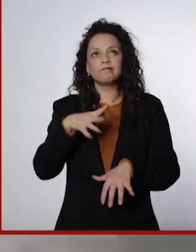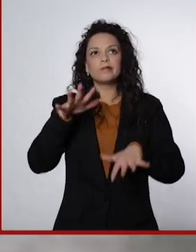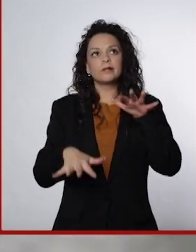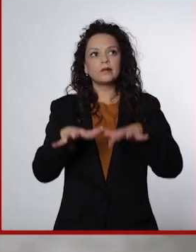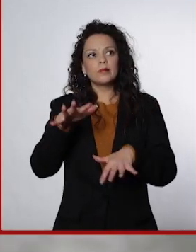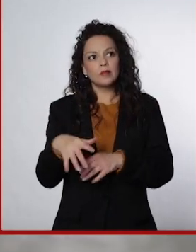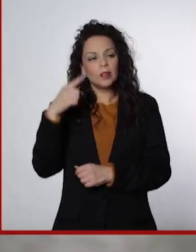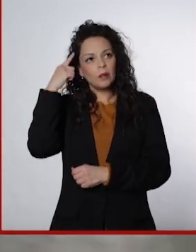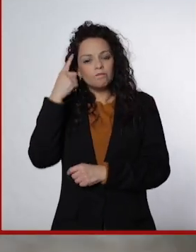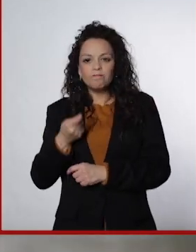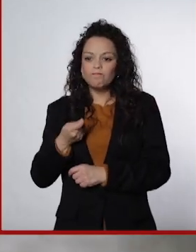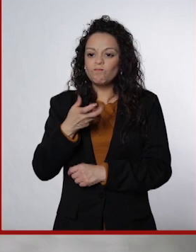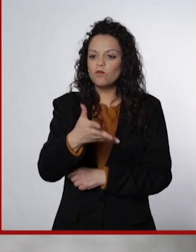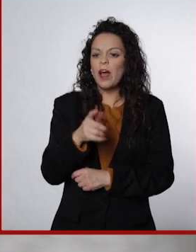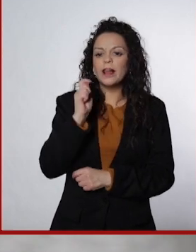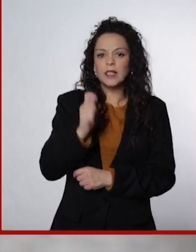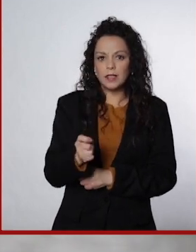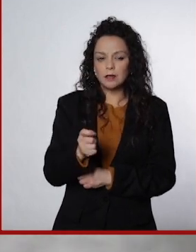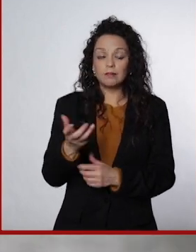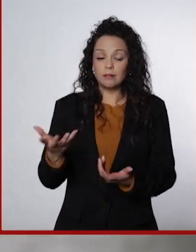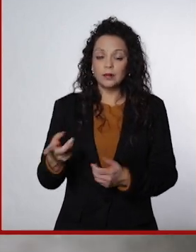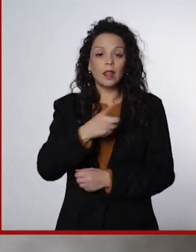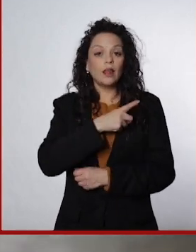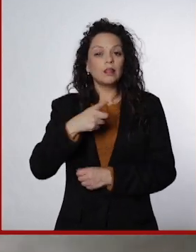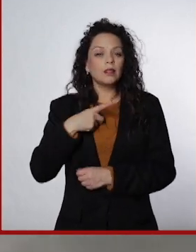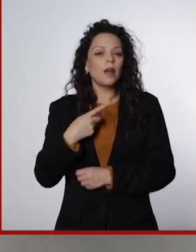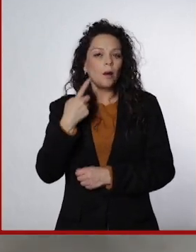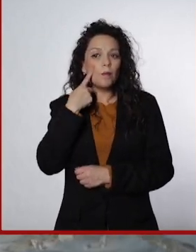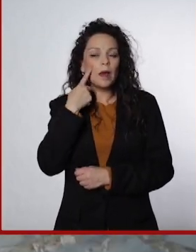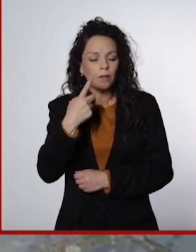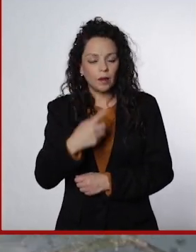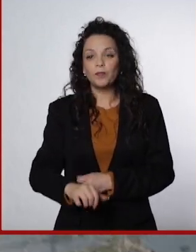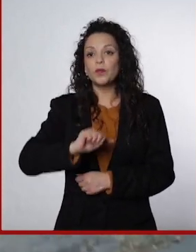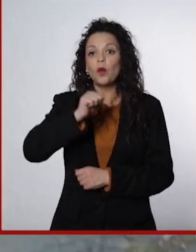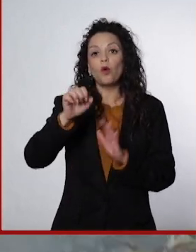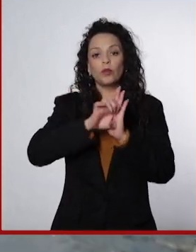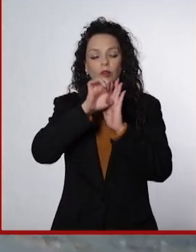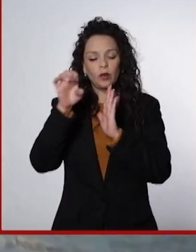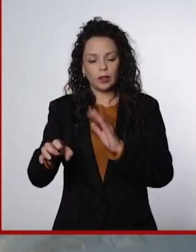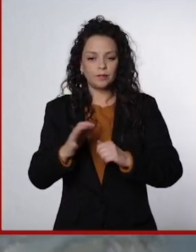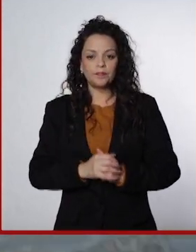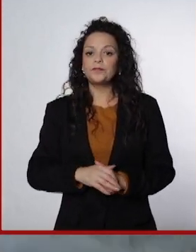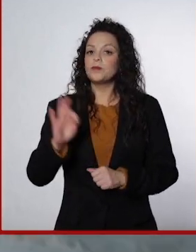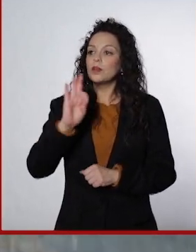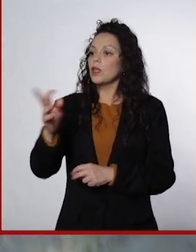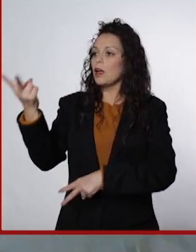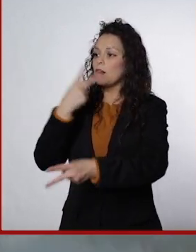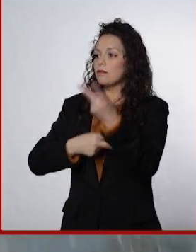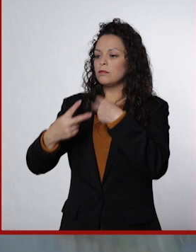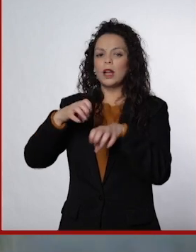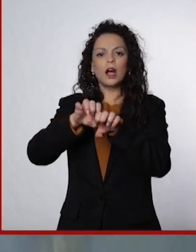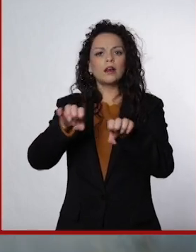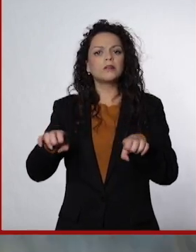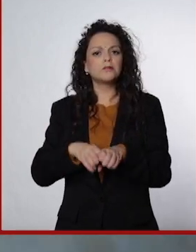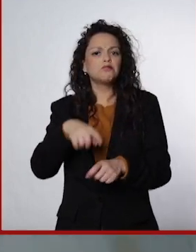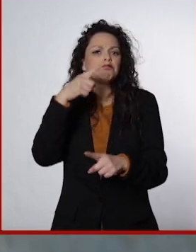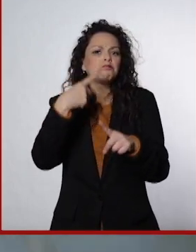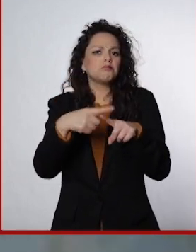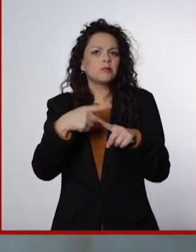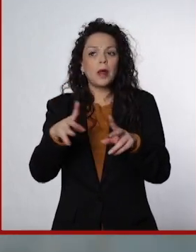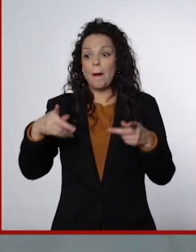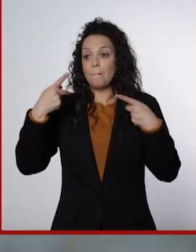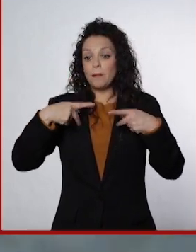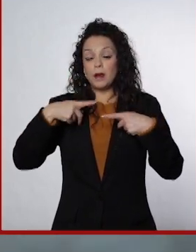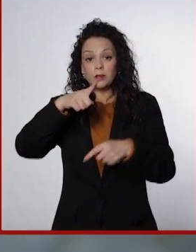un calificativo? Pongamos otra posibilidad. Al llegar alguien del equipo, de preferencia la persona que